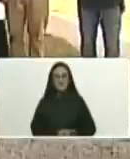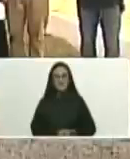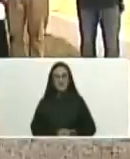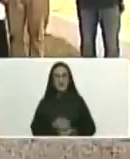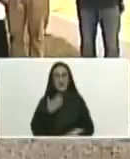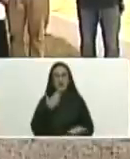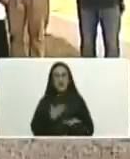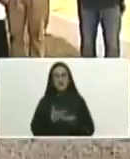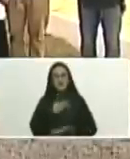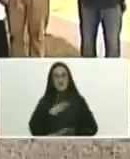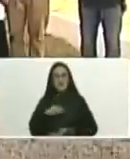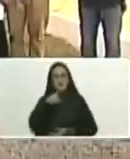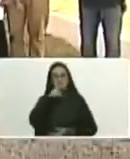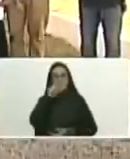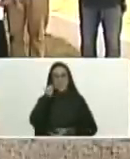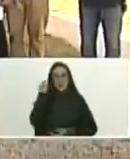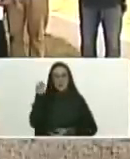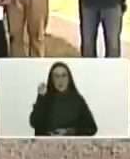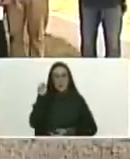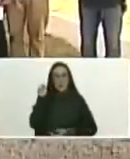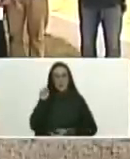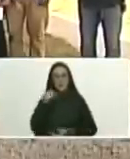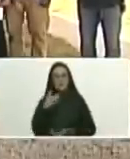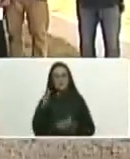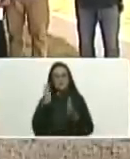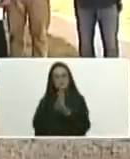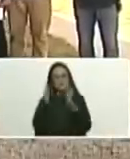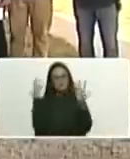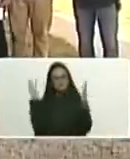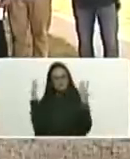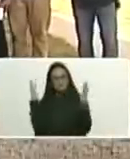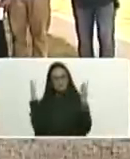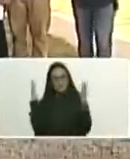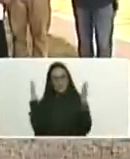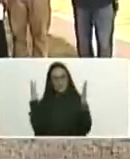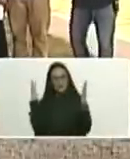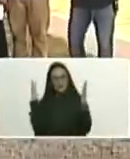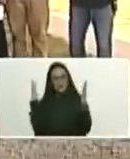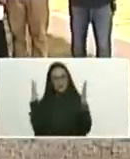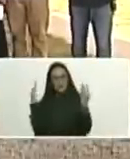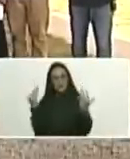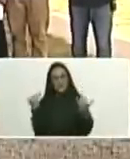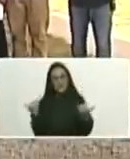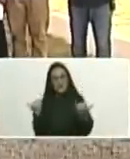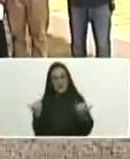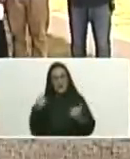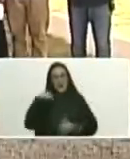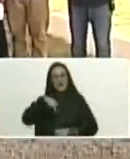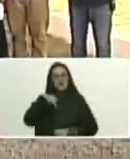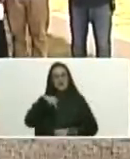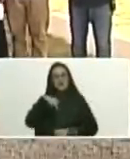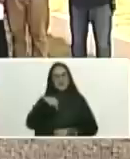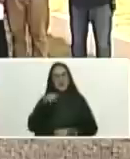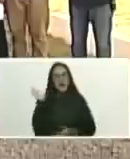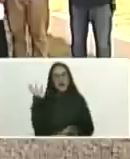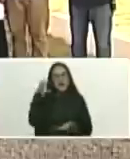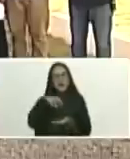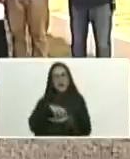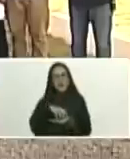Gracias, presidente Nicolás Maduro. Con este fuerte aplauso lo recibimos acá en el estado